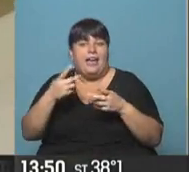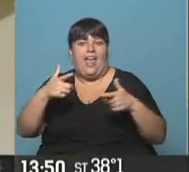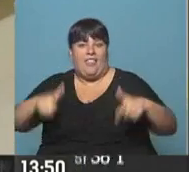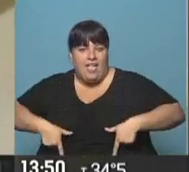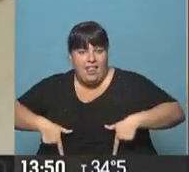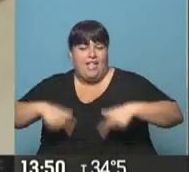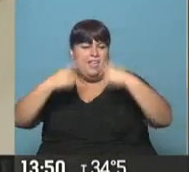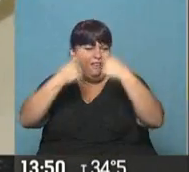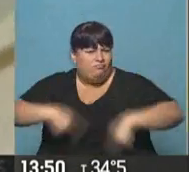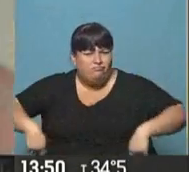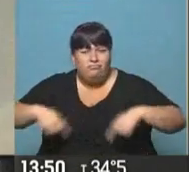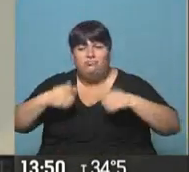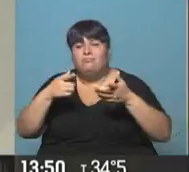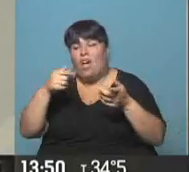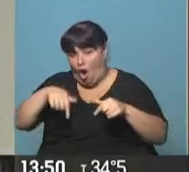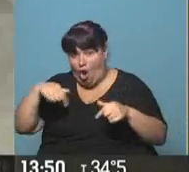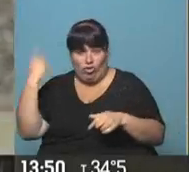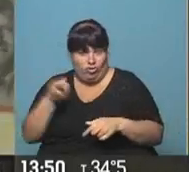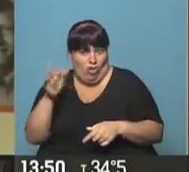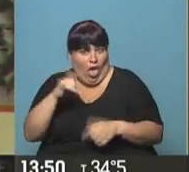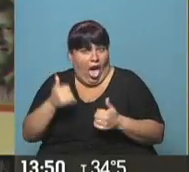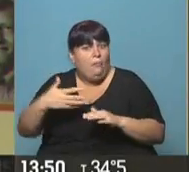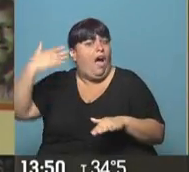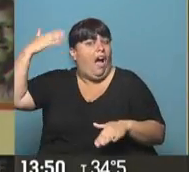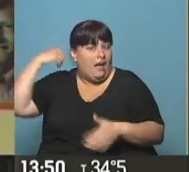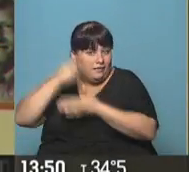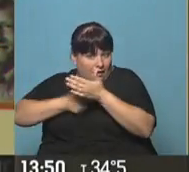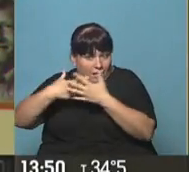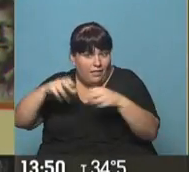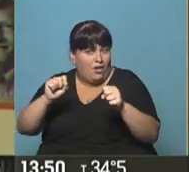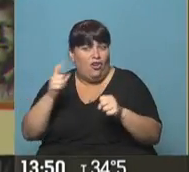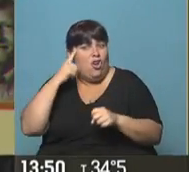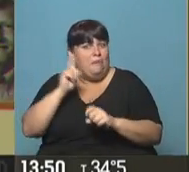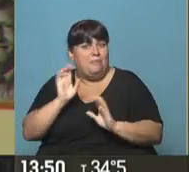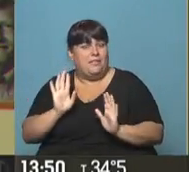X y un montón de otras cosas que hoy usamos todos los días, que en realidad los que las descubrieron no lo esperaban.